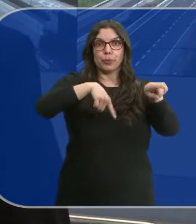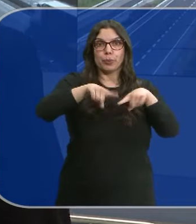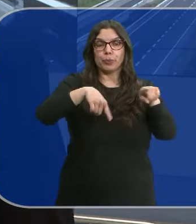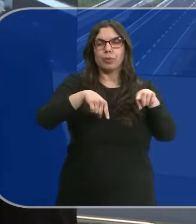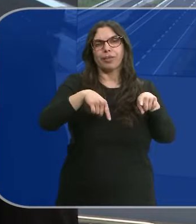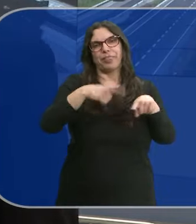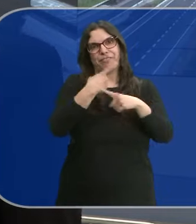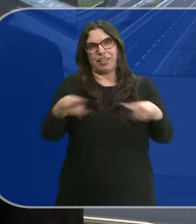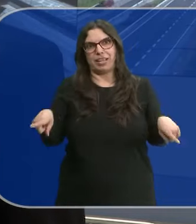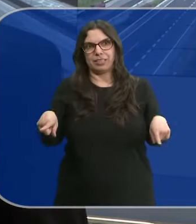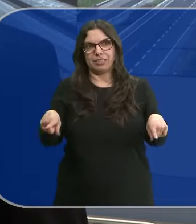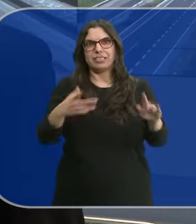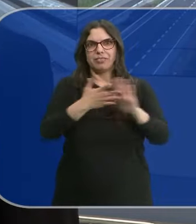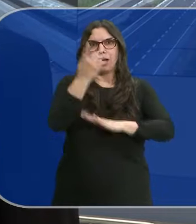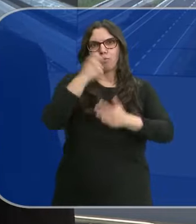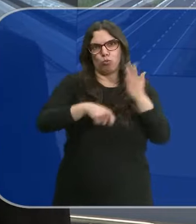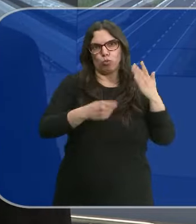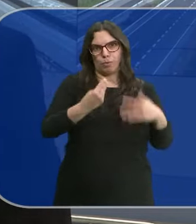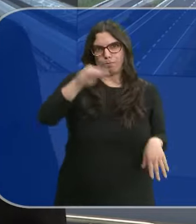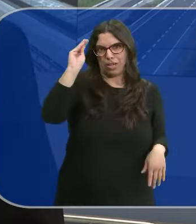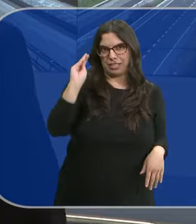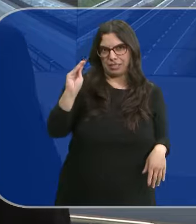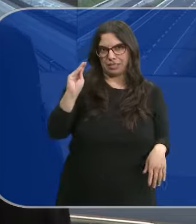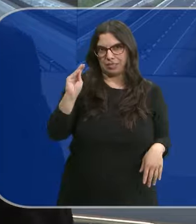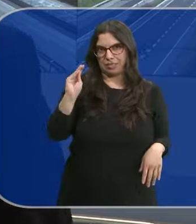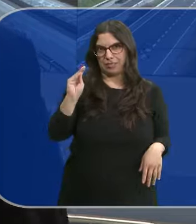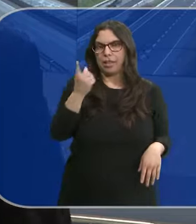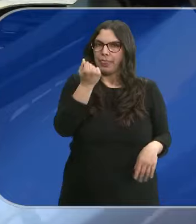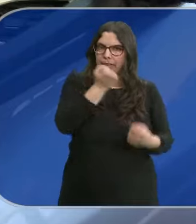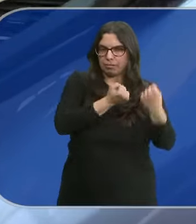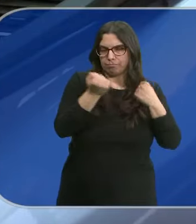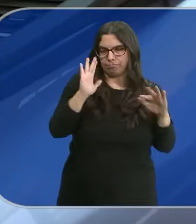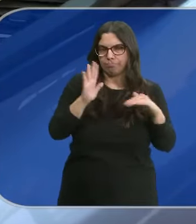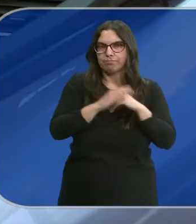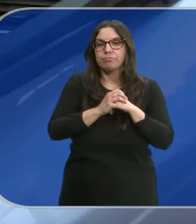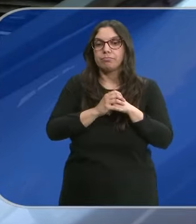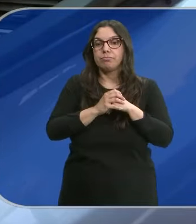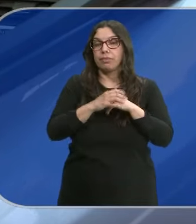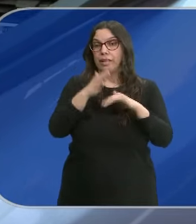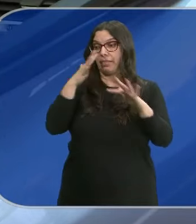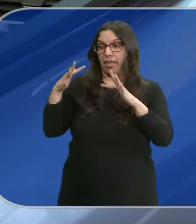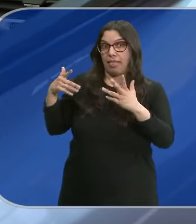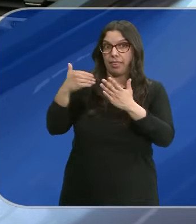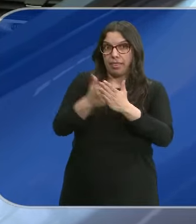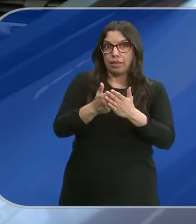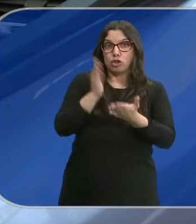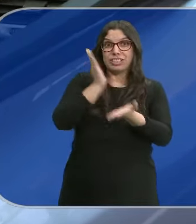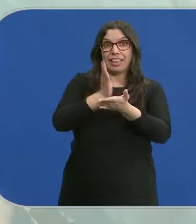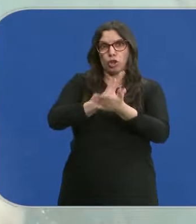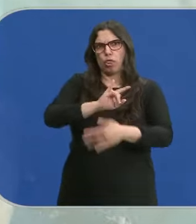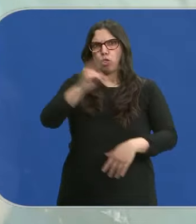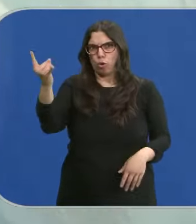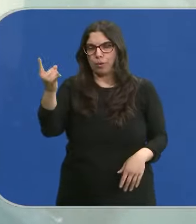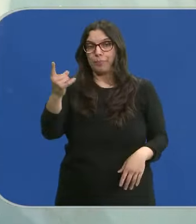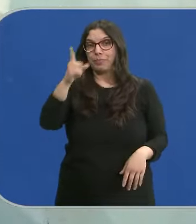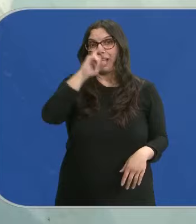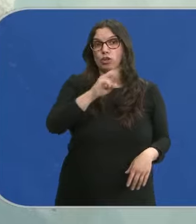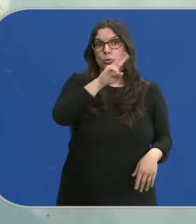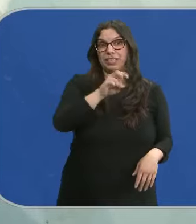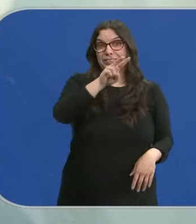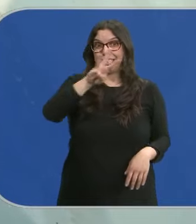deficiencias graves con lo cual la multa evidentemente solo es económica, se agravará. En apenas 10 años se han duplicado las sanciones. En